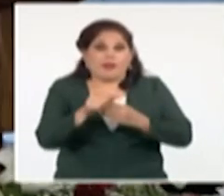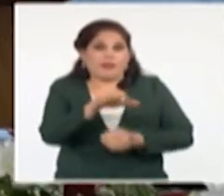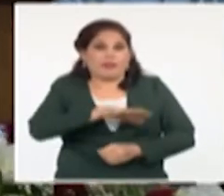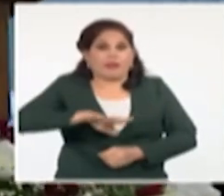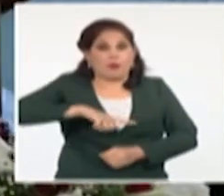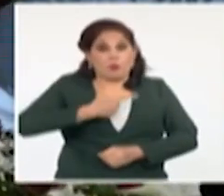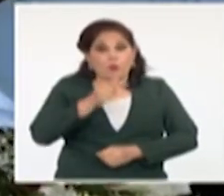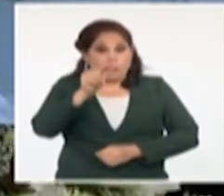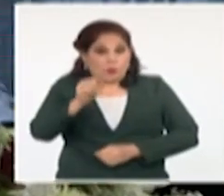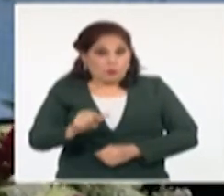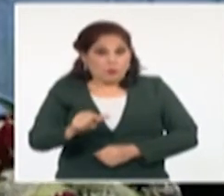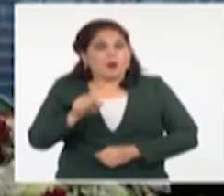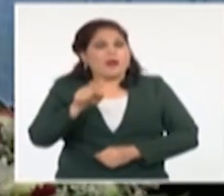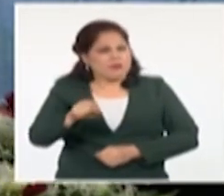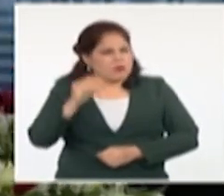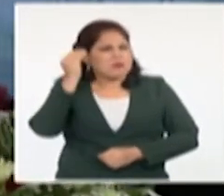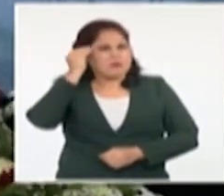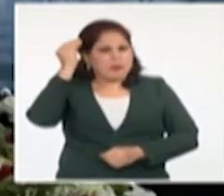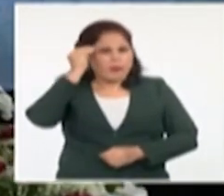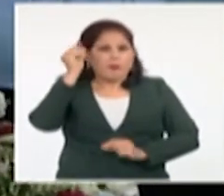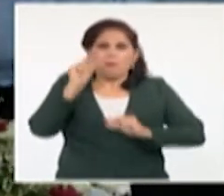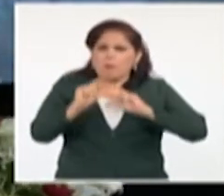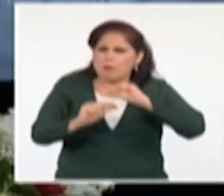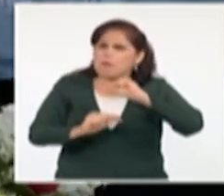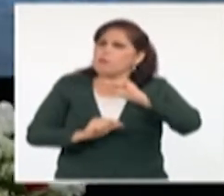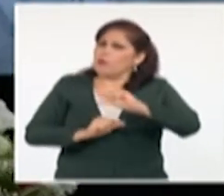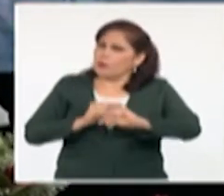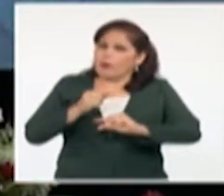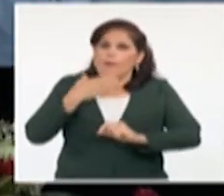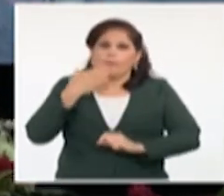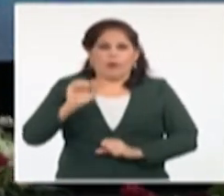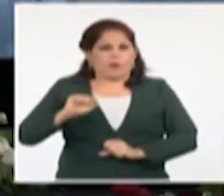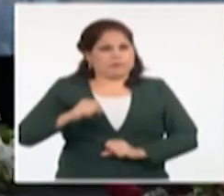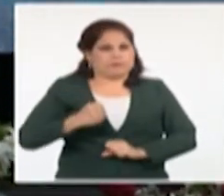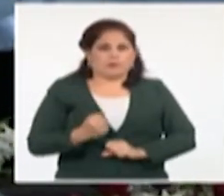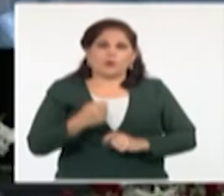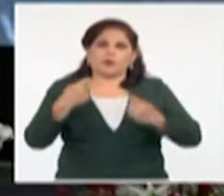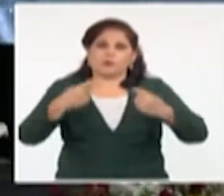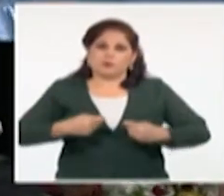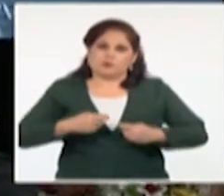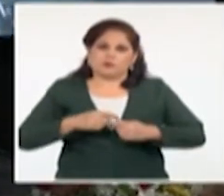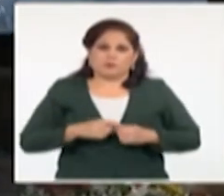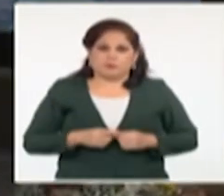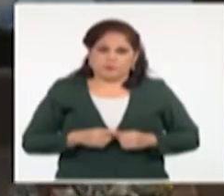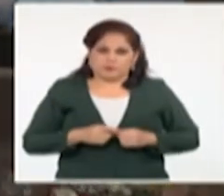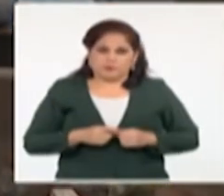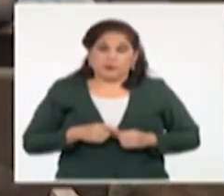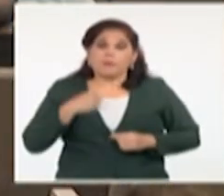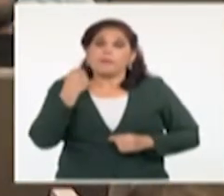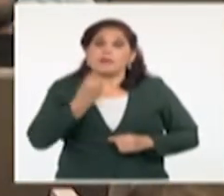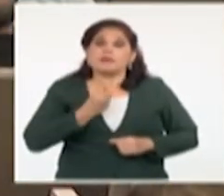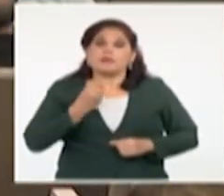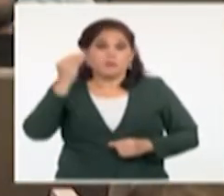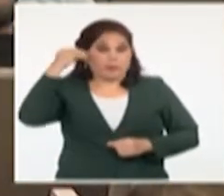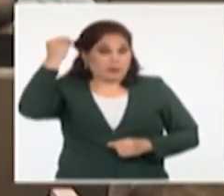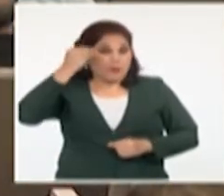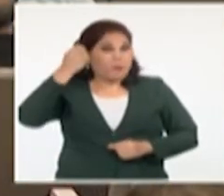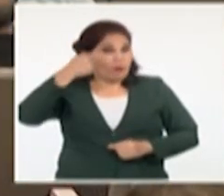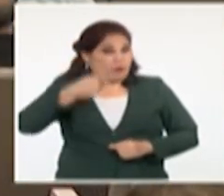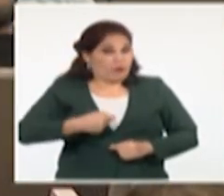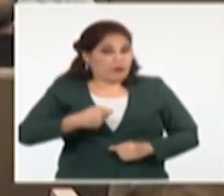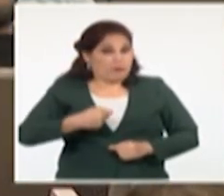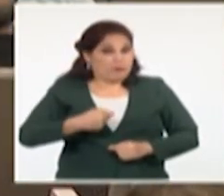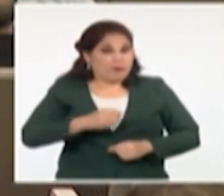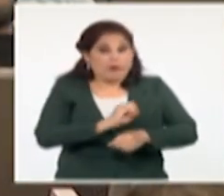culturales, se apreciarán las obras con mayor rigor y justicia. Creemos firmemente que la obra de